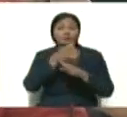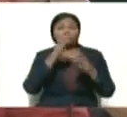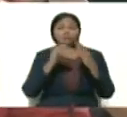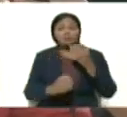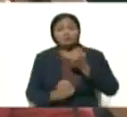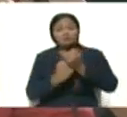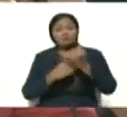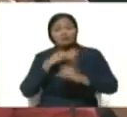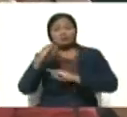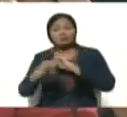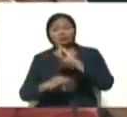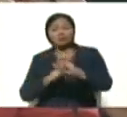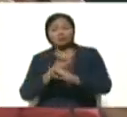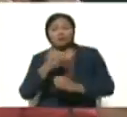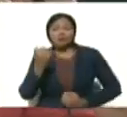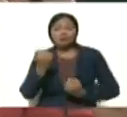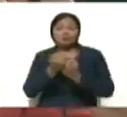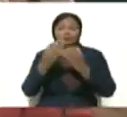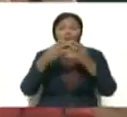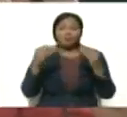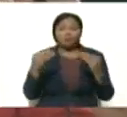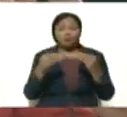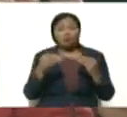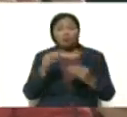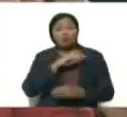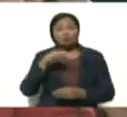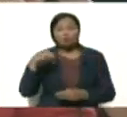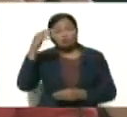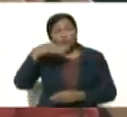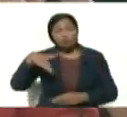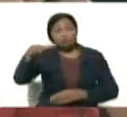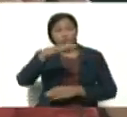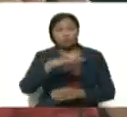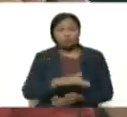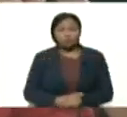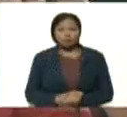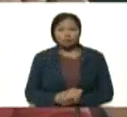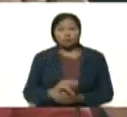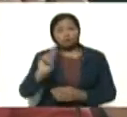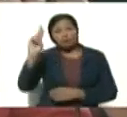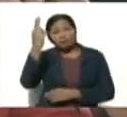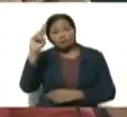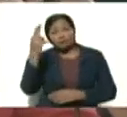apoyo internacional y solidaridad a nuestro pueblo de Haití.